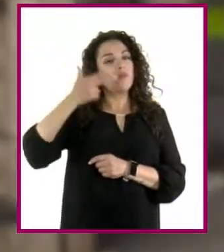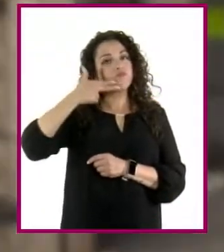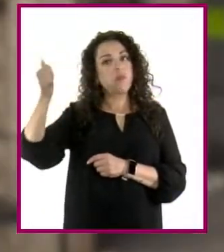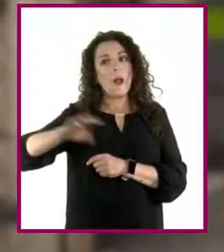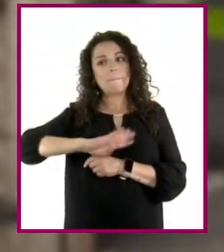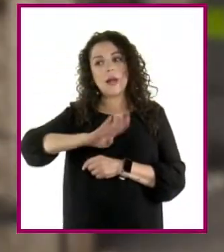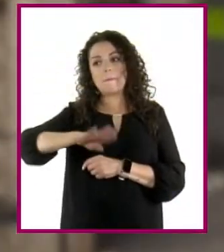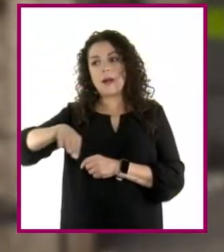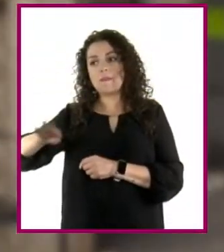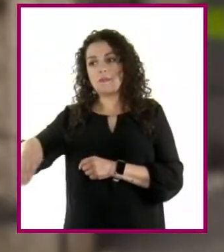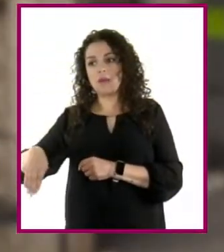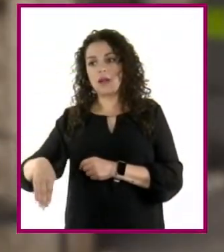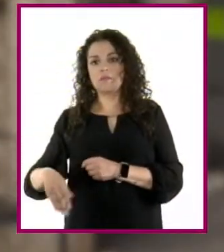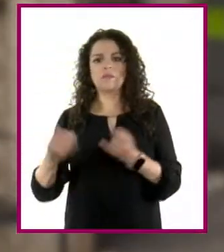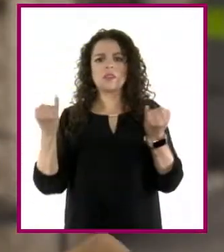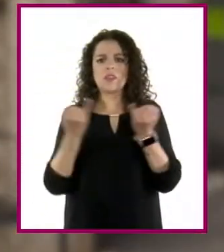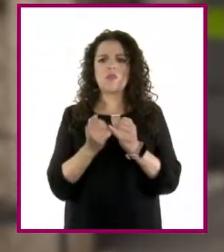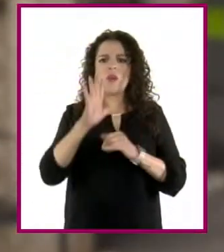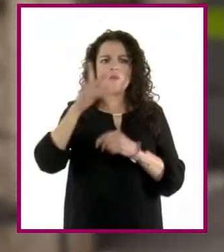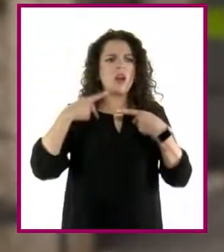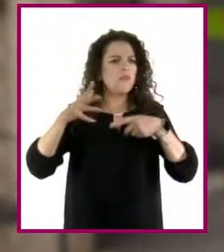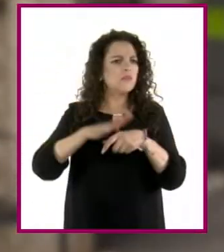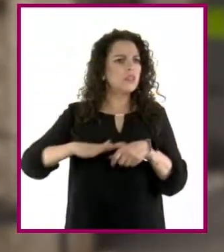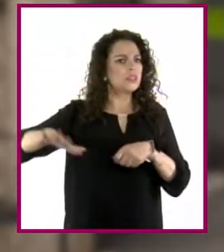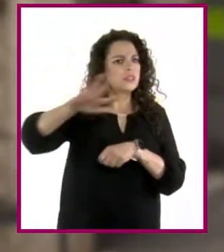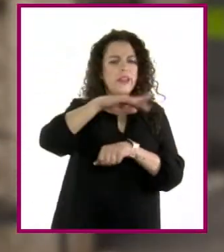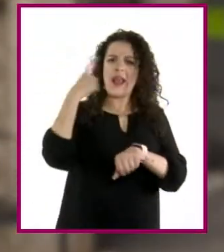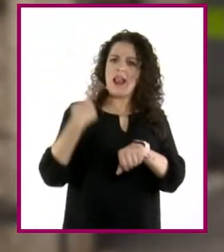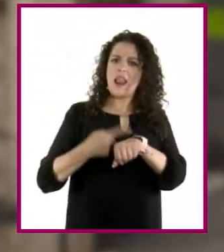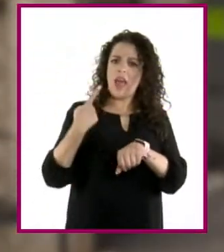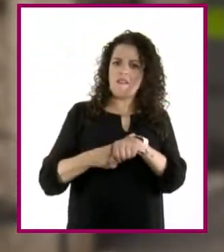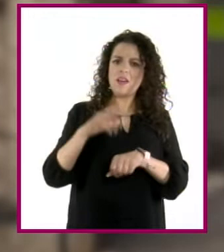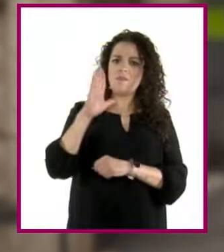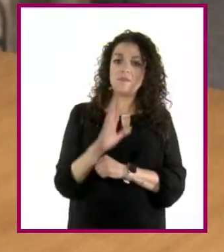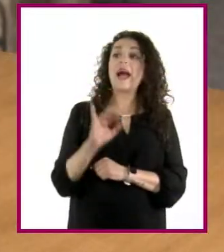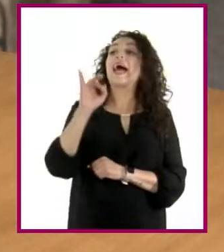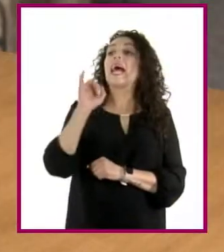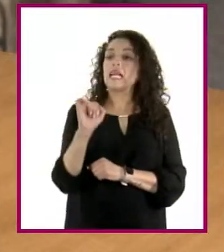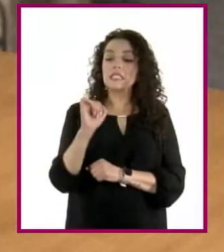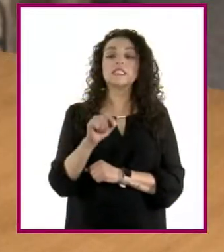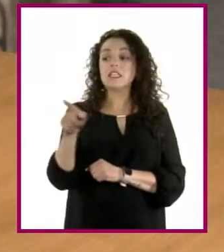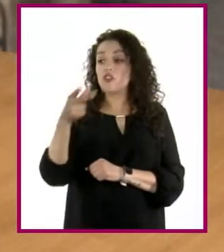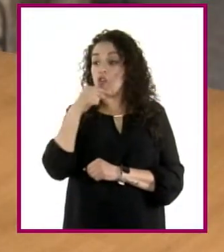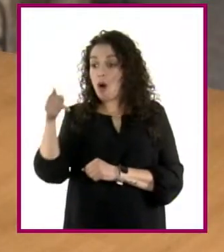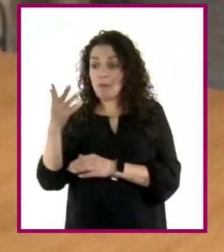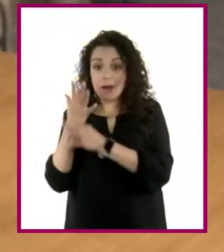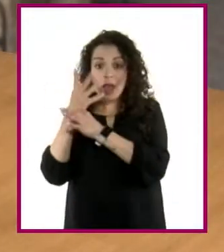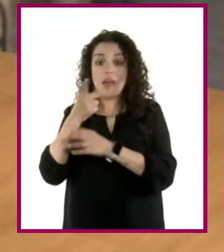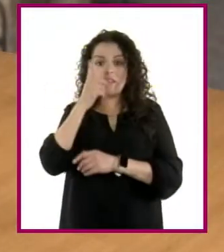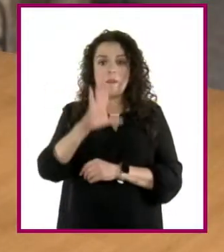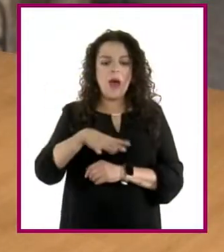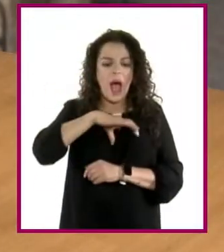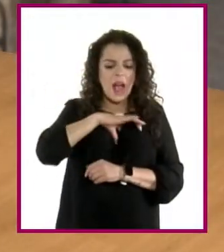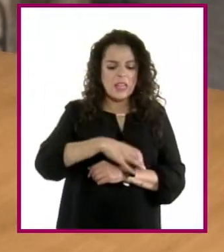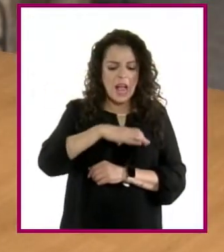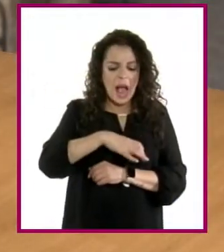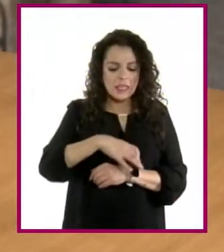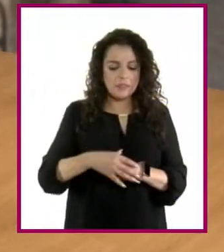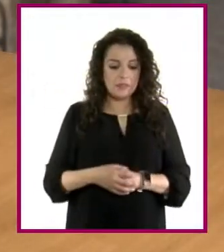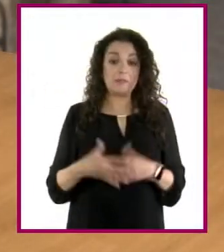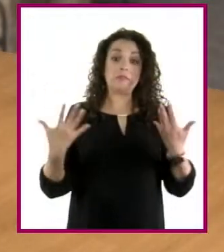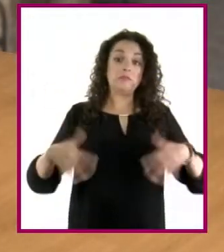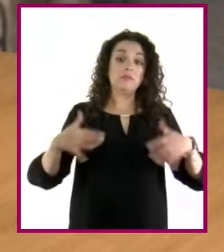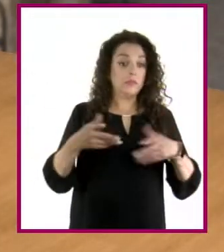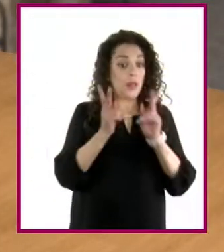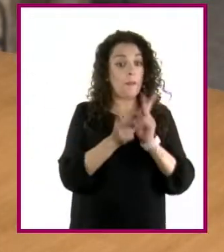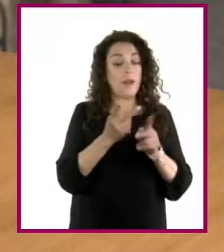enfermara. Precisamente, Durkheim lo describe como un cáncer. Bueno, muchachos, la plática está muy buena, pero